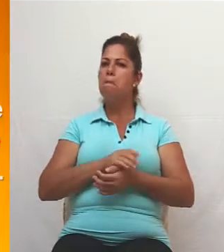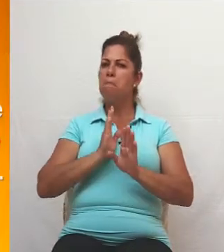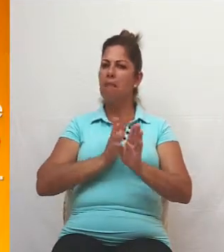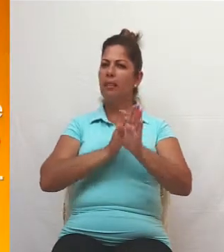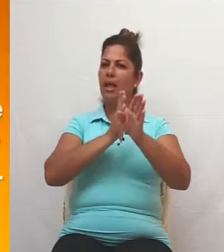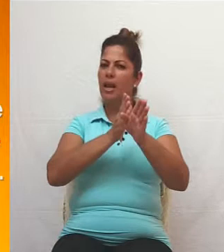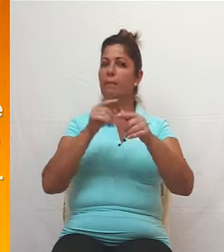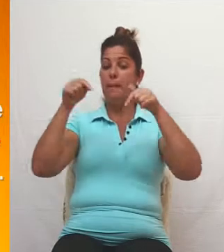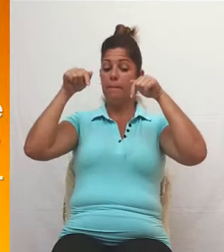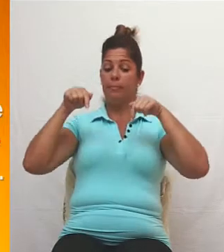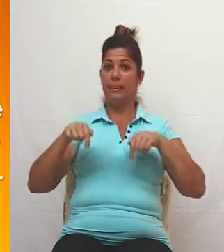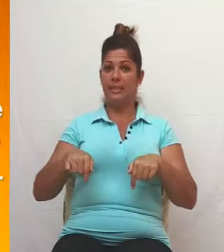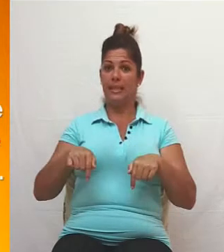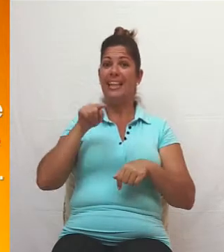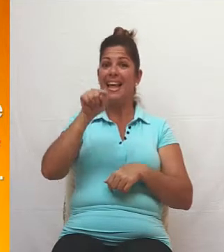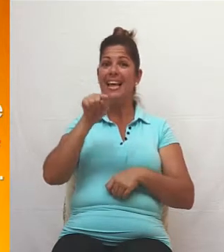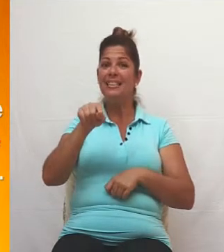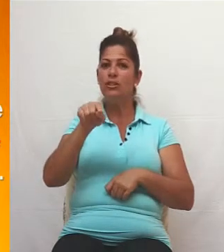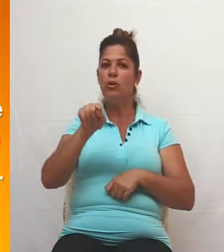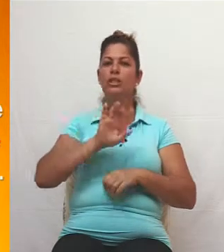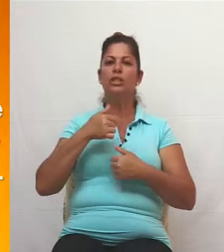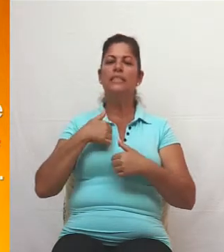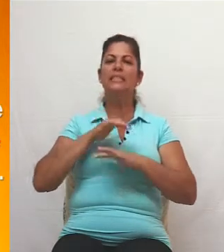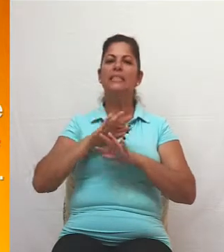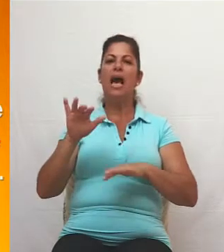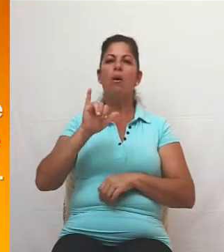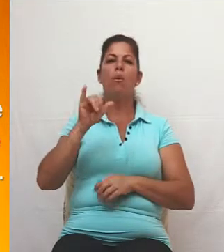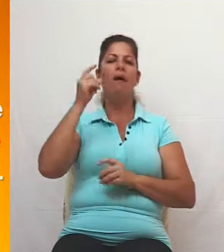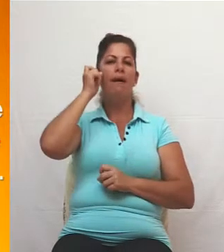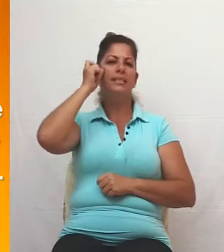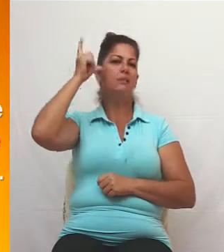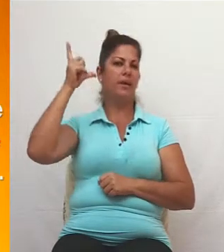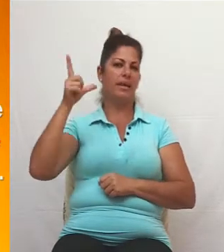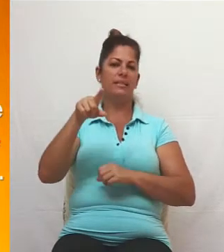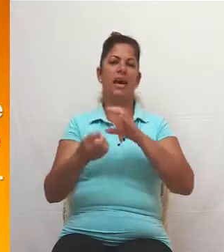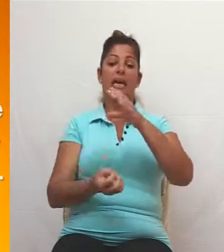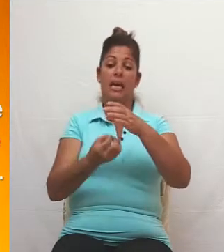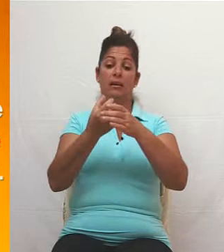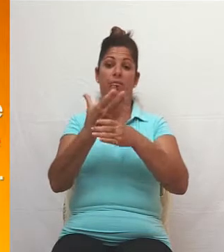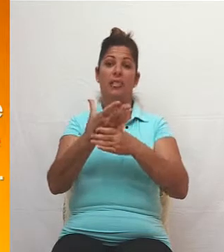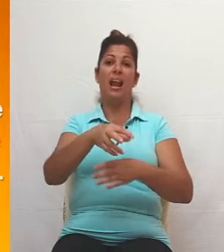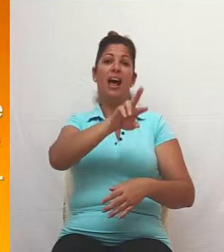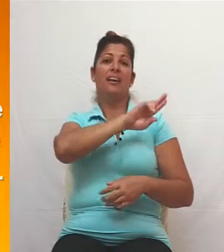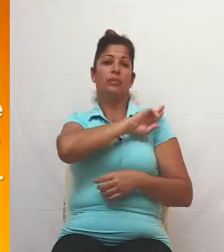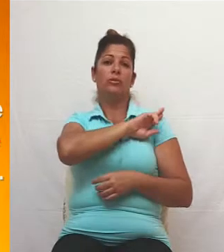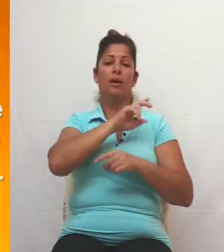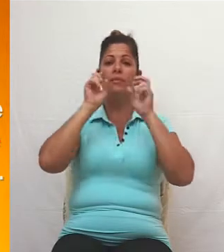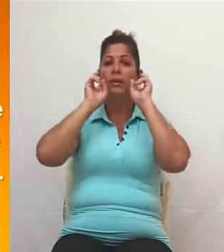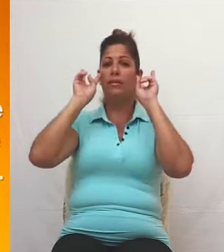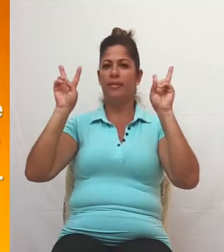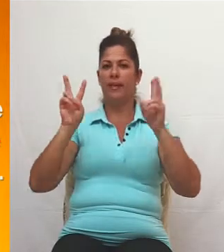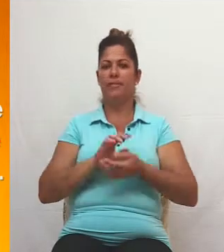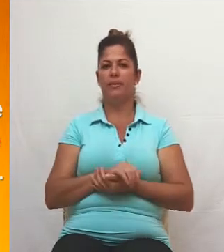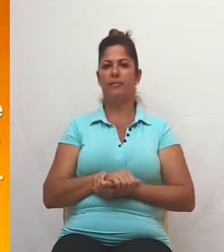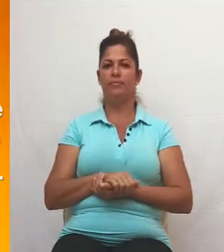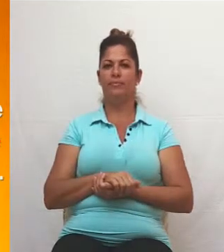mantenerme presente es fruto de la madurez interior surgida de la responsabilidad con la